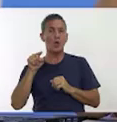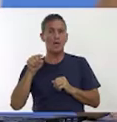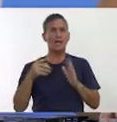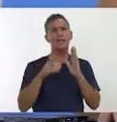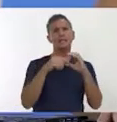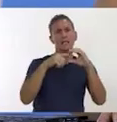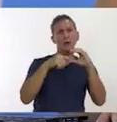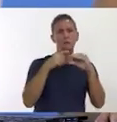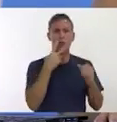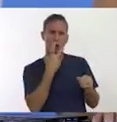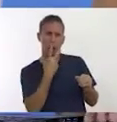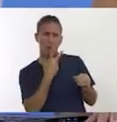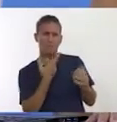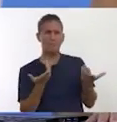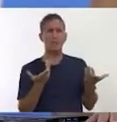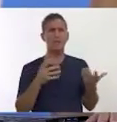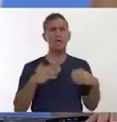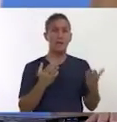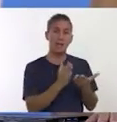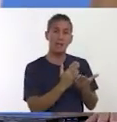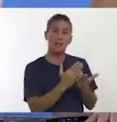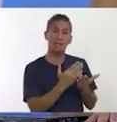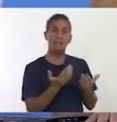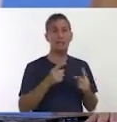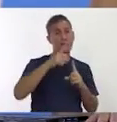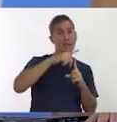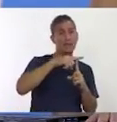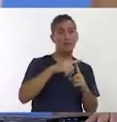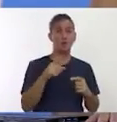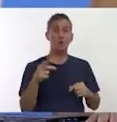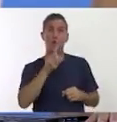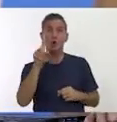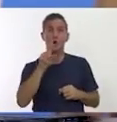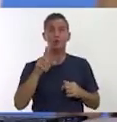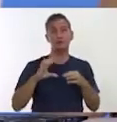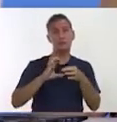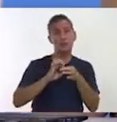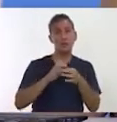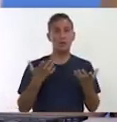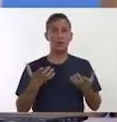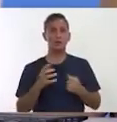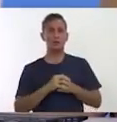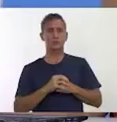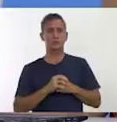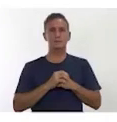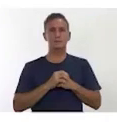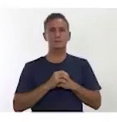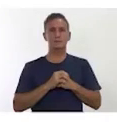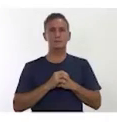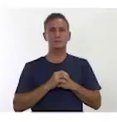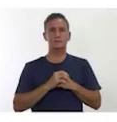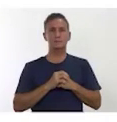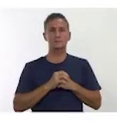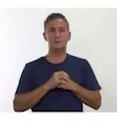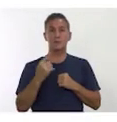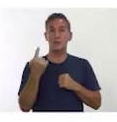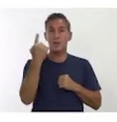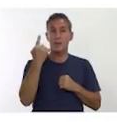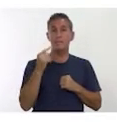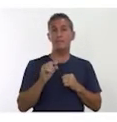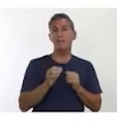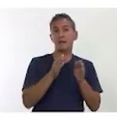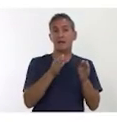Este contenido lo podemos encontrar en el libro de texto de 11º grado, primera parte, en